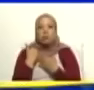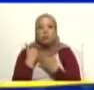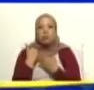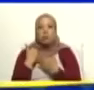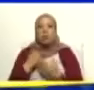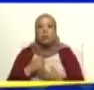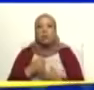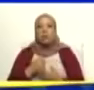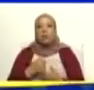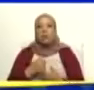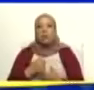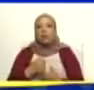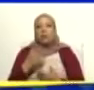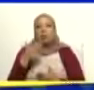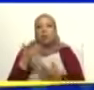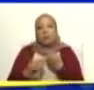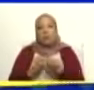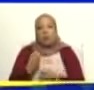Se hace